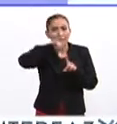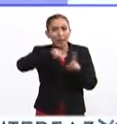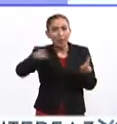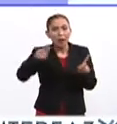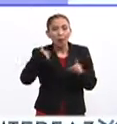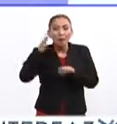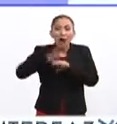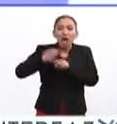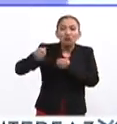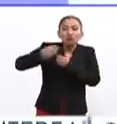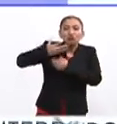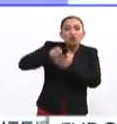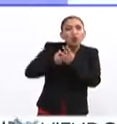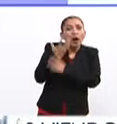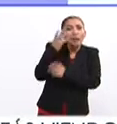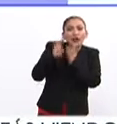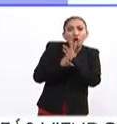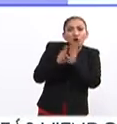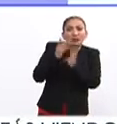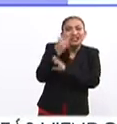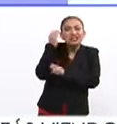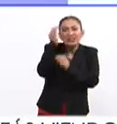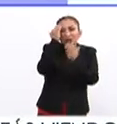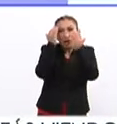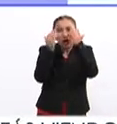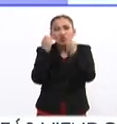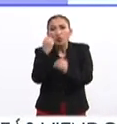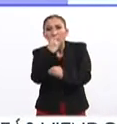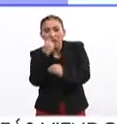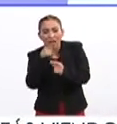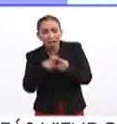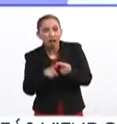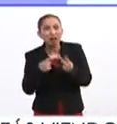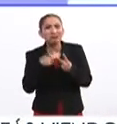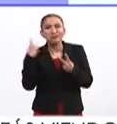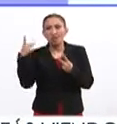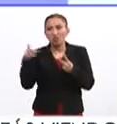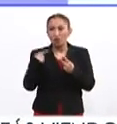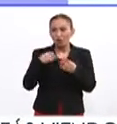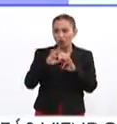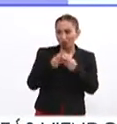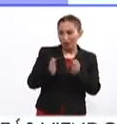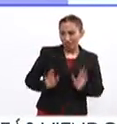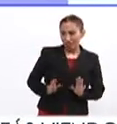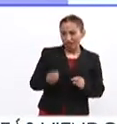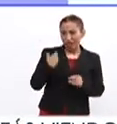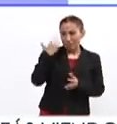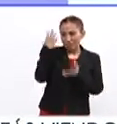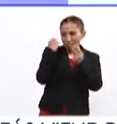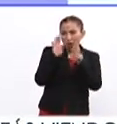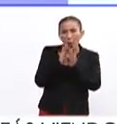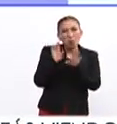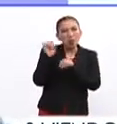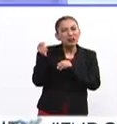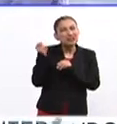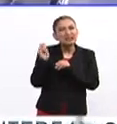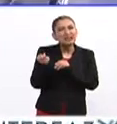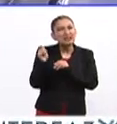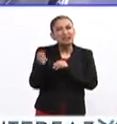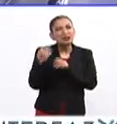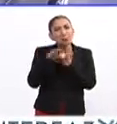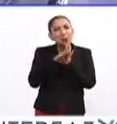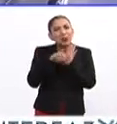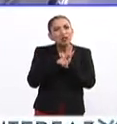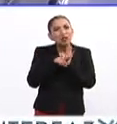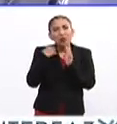sea, empaparme de cosas nuevas, de su gastronomía, de su manera de su aprendizaje, o sea, sus